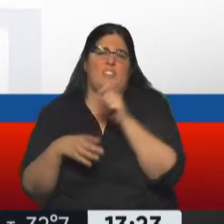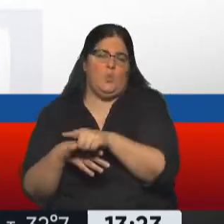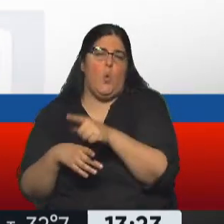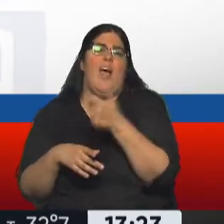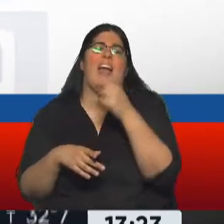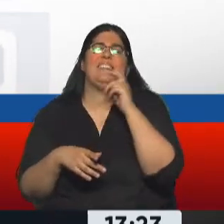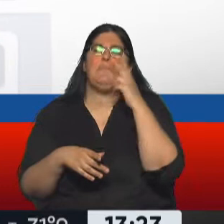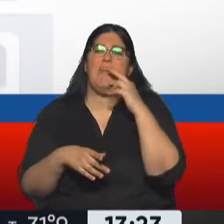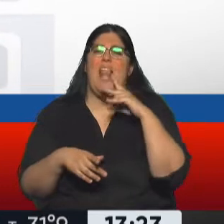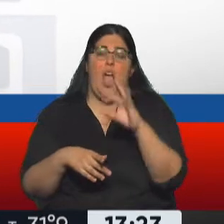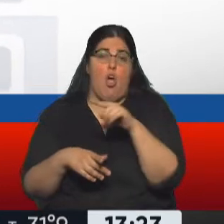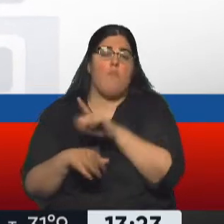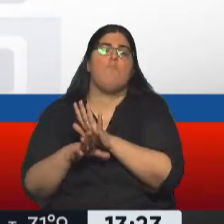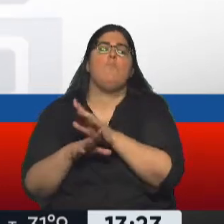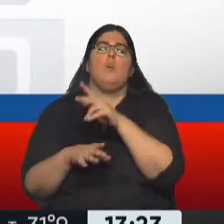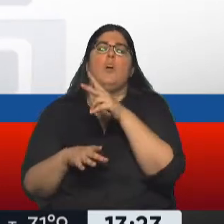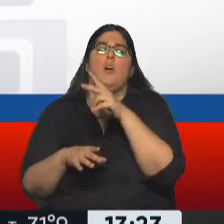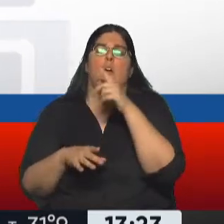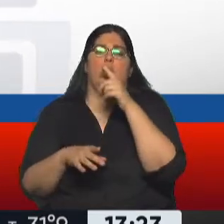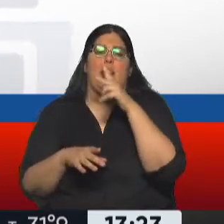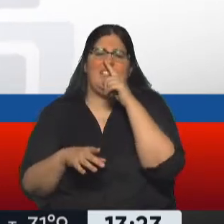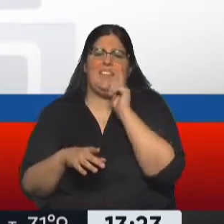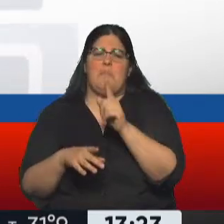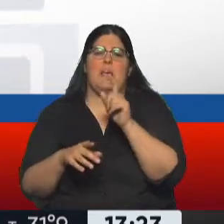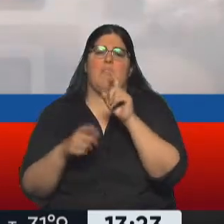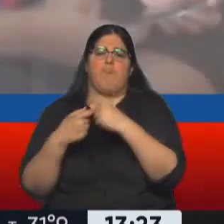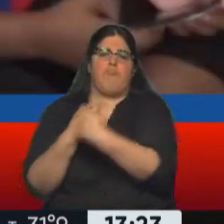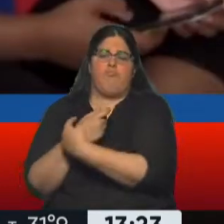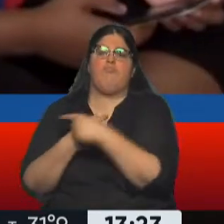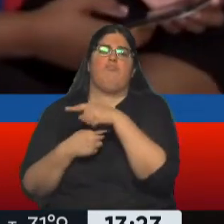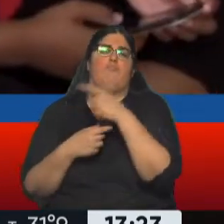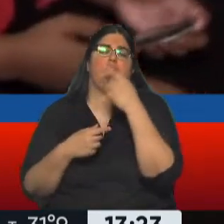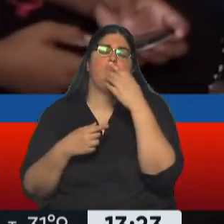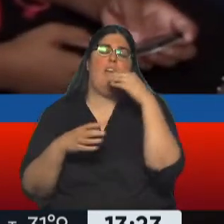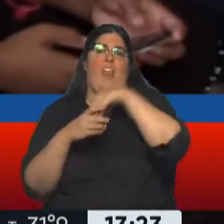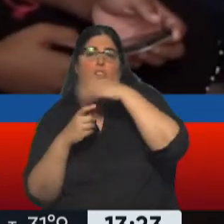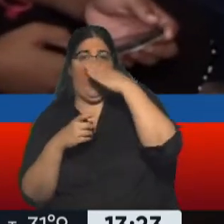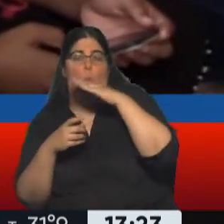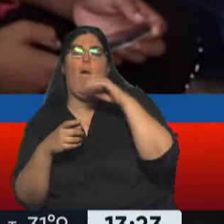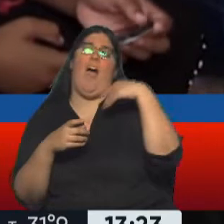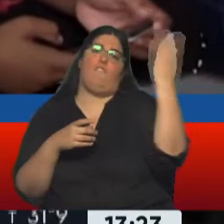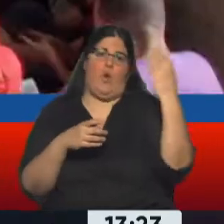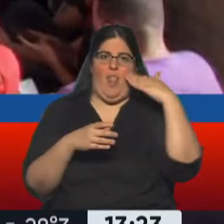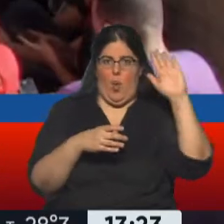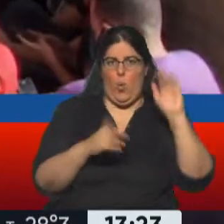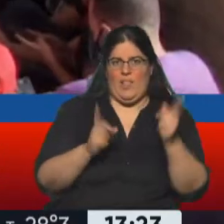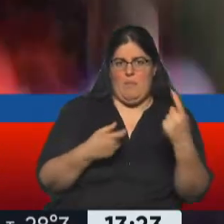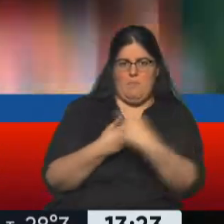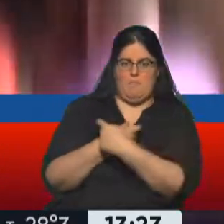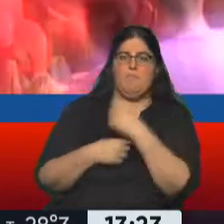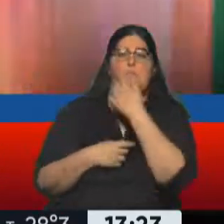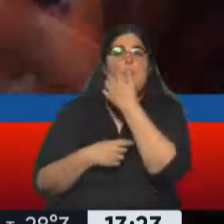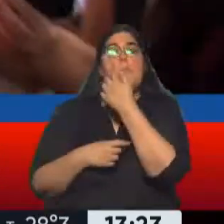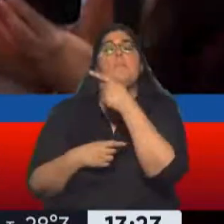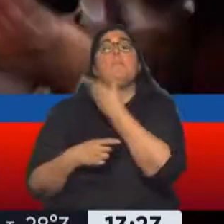más de 37.000 miembros activos fuera y dentro de Cuba. El presidente Díaz-Canel denunció una acción